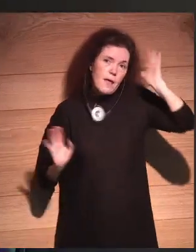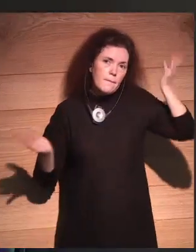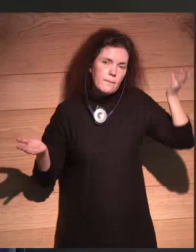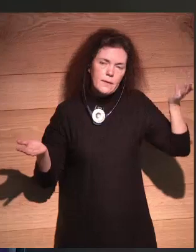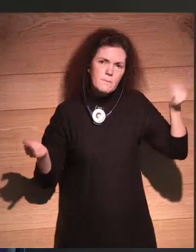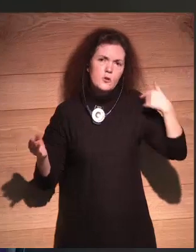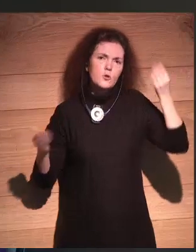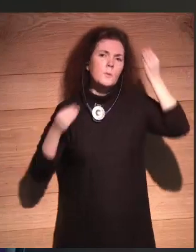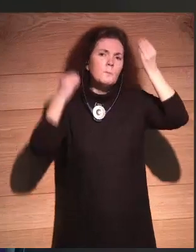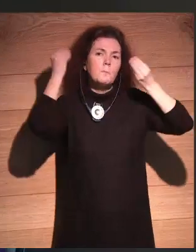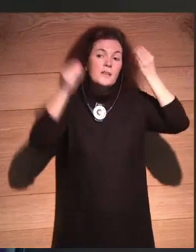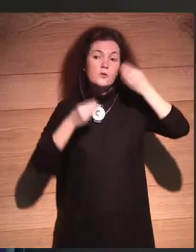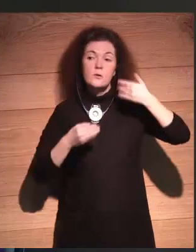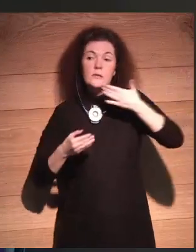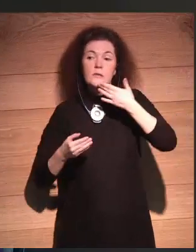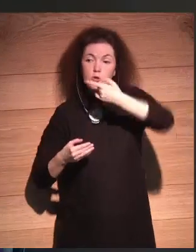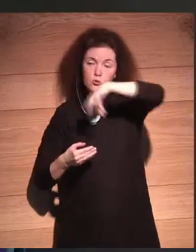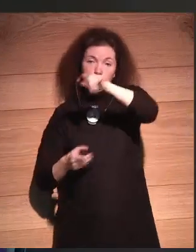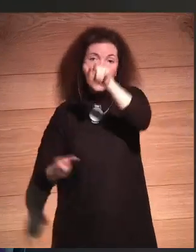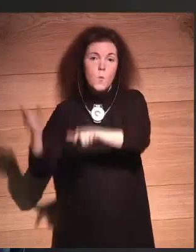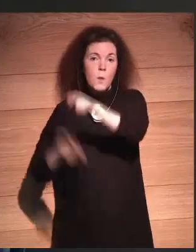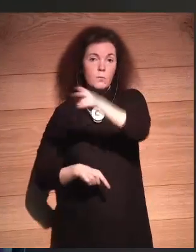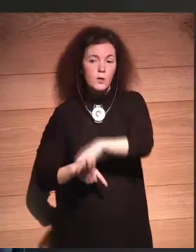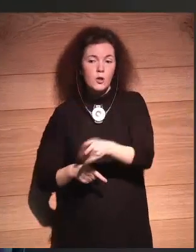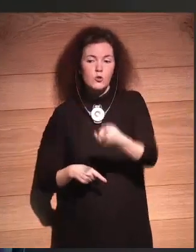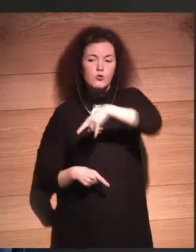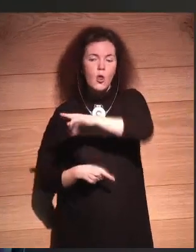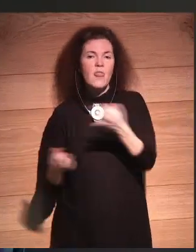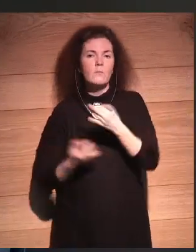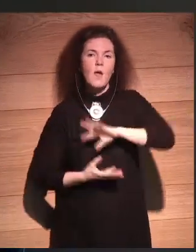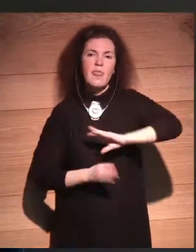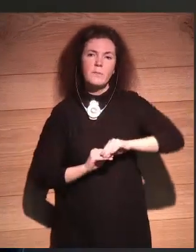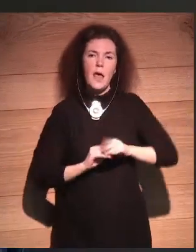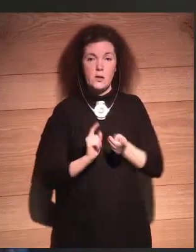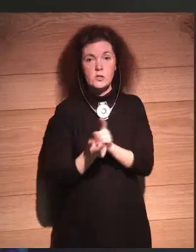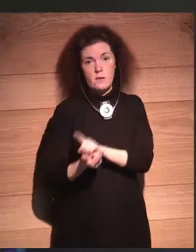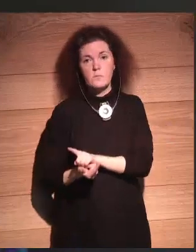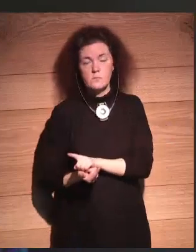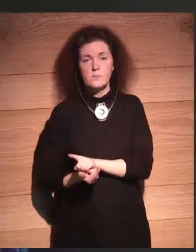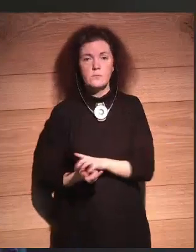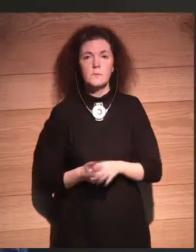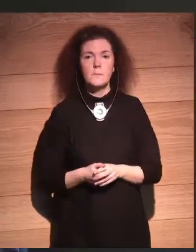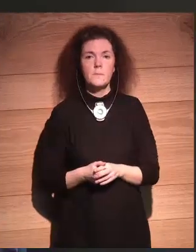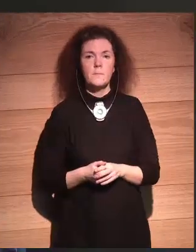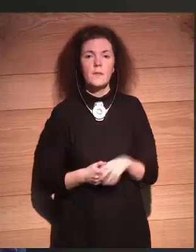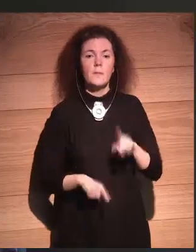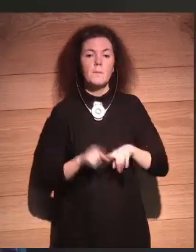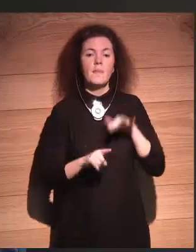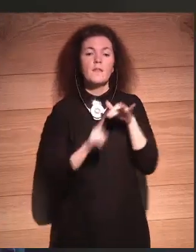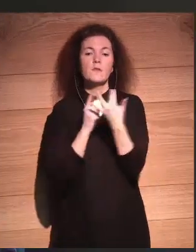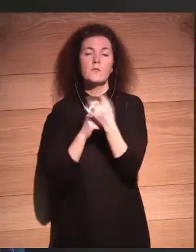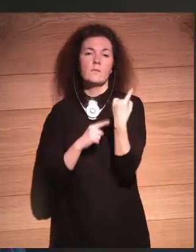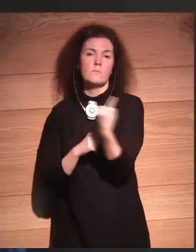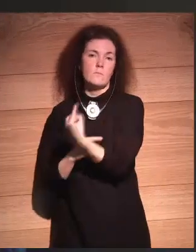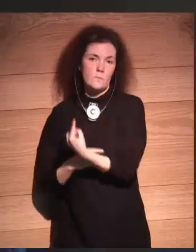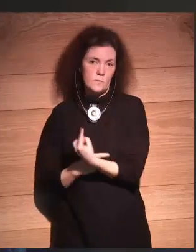que como humanos tenemos que ir adaptándonos a los cambios en función de las